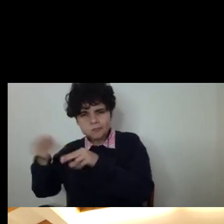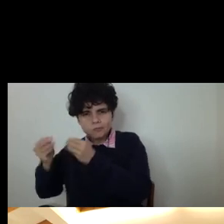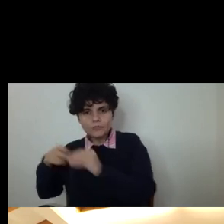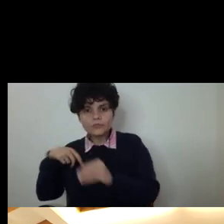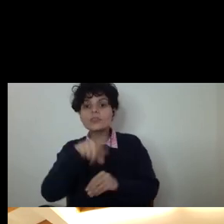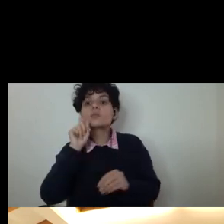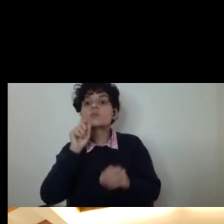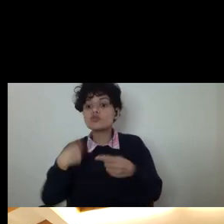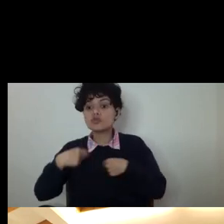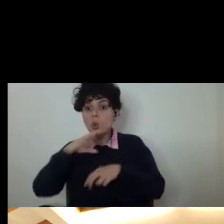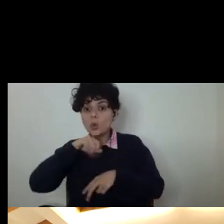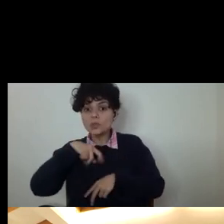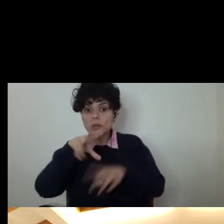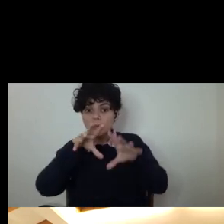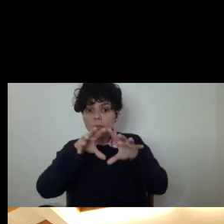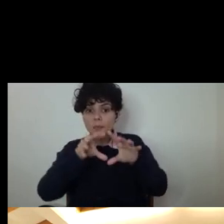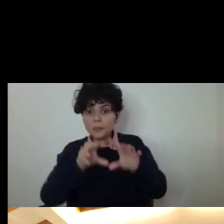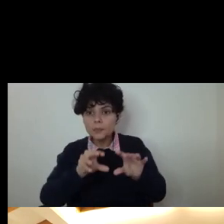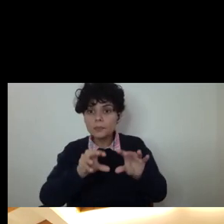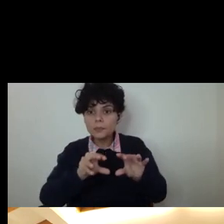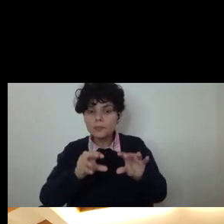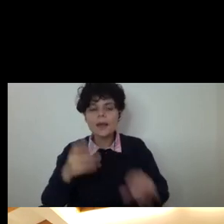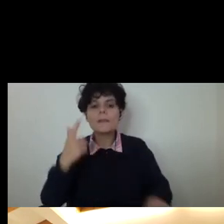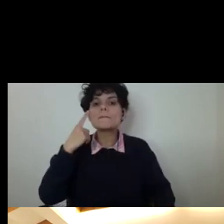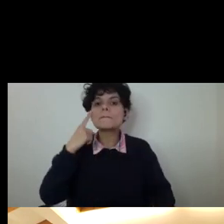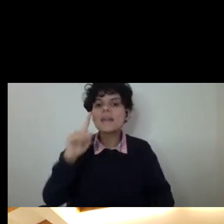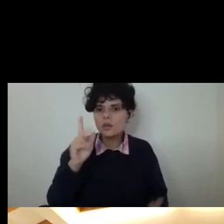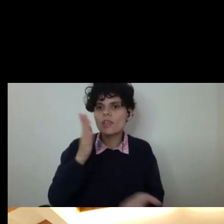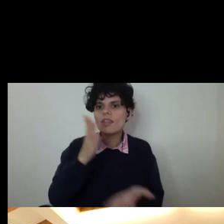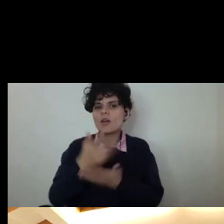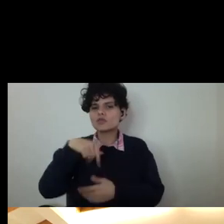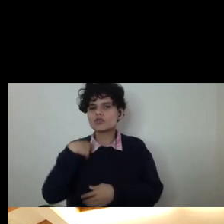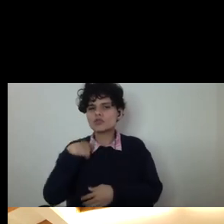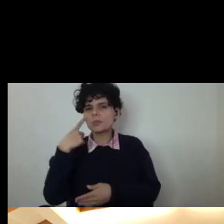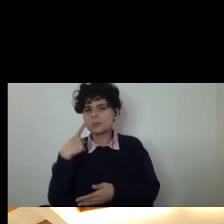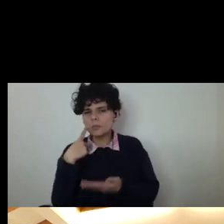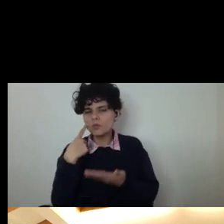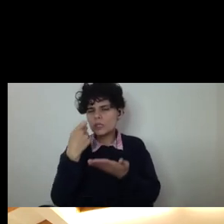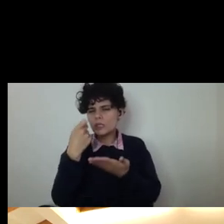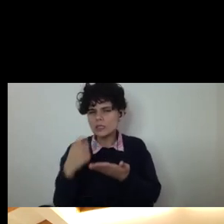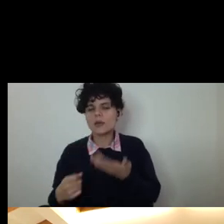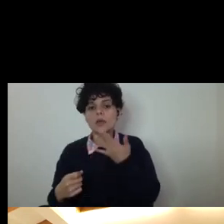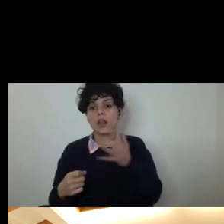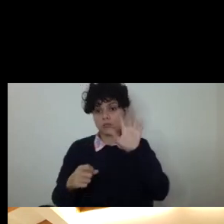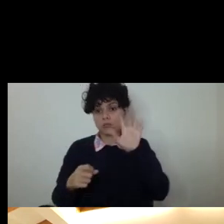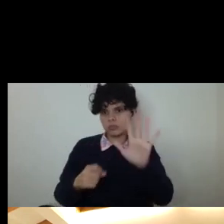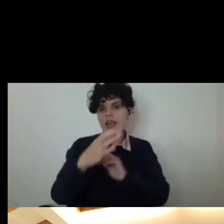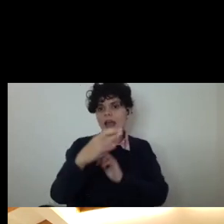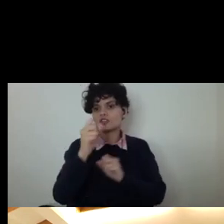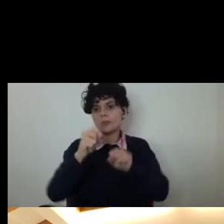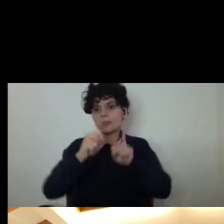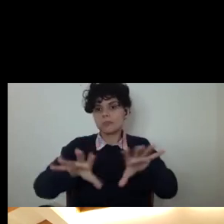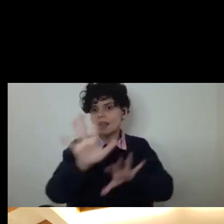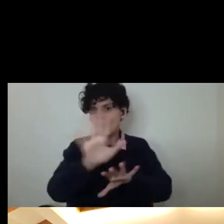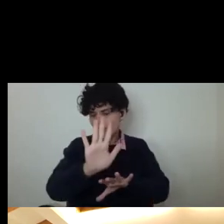inhibida. Pero teníamos que hacer un control importante, porque uno puede decir, no hay liberación de calcio, porque a lo mejor el